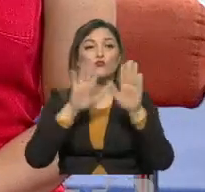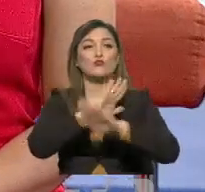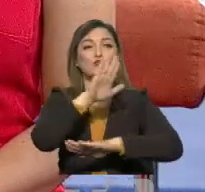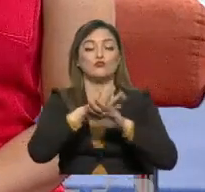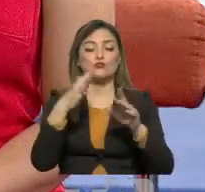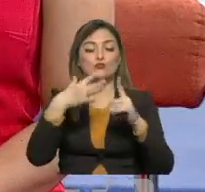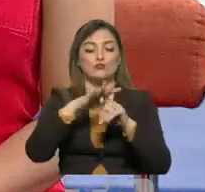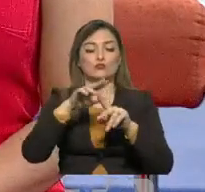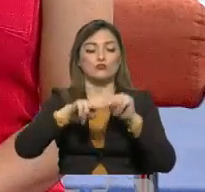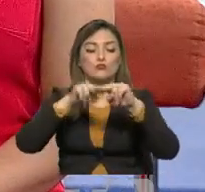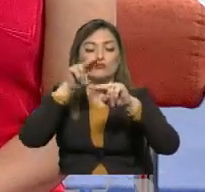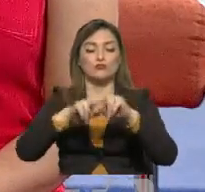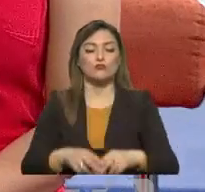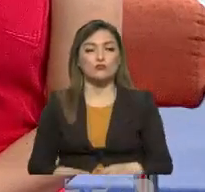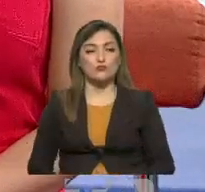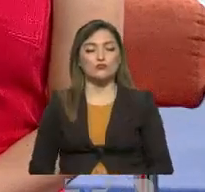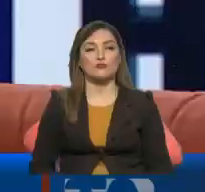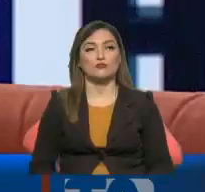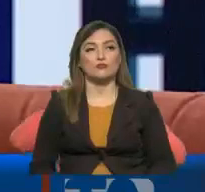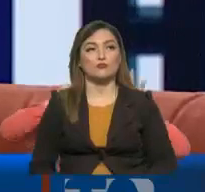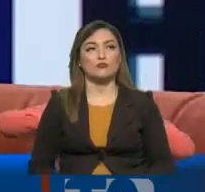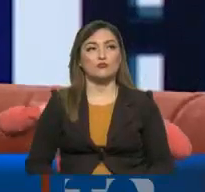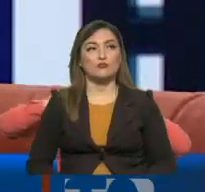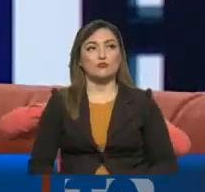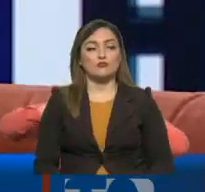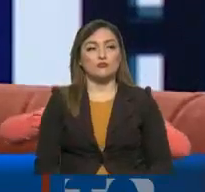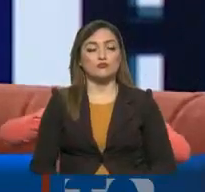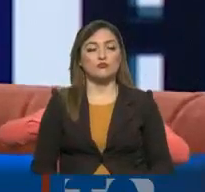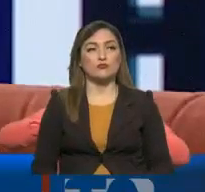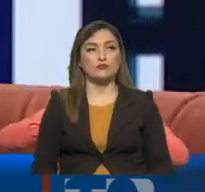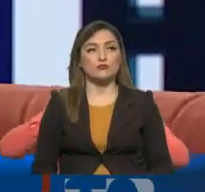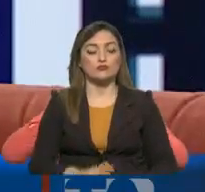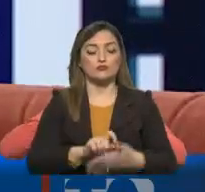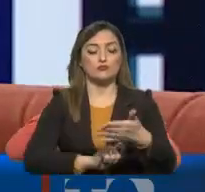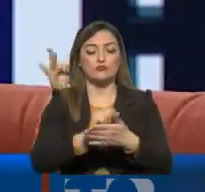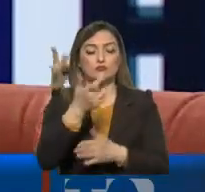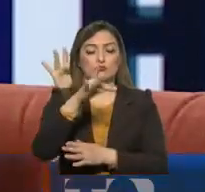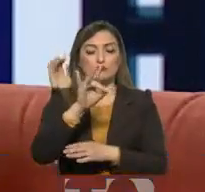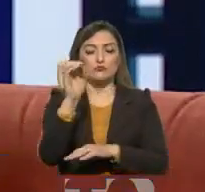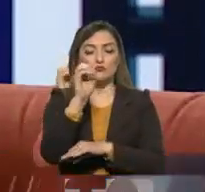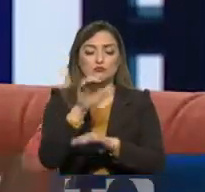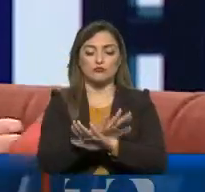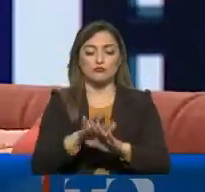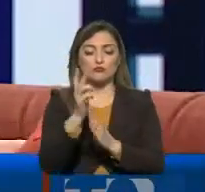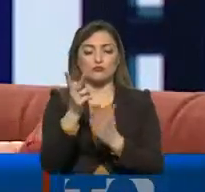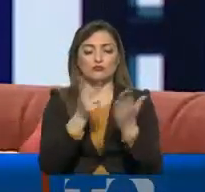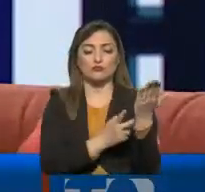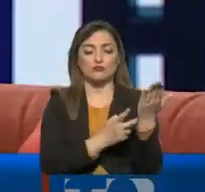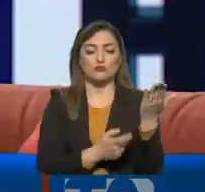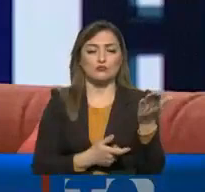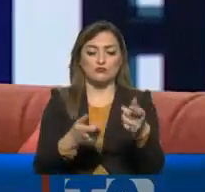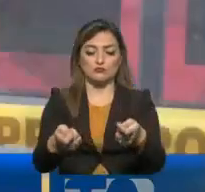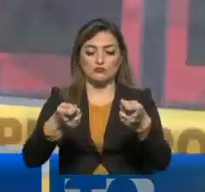la situación de la obra a los ciudadanos. El contrato cierra el 18 de octubre del presente año con un programa de recepción que